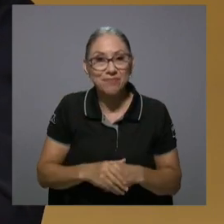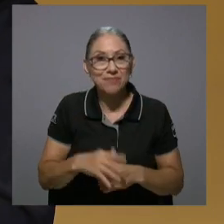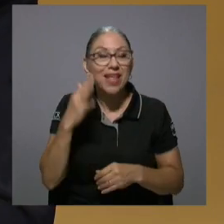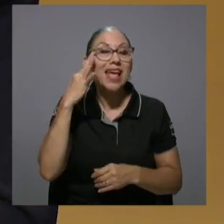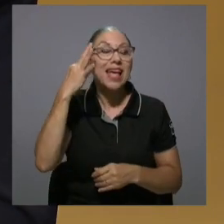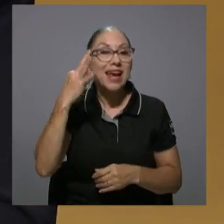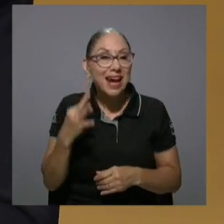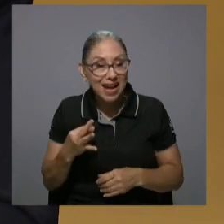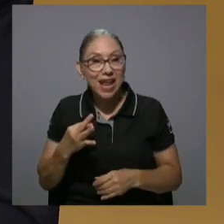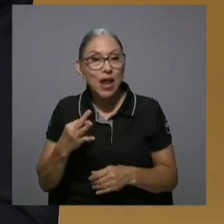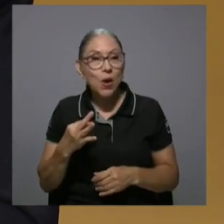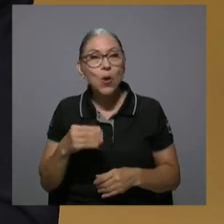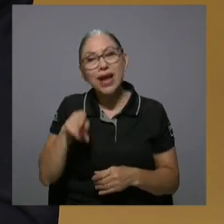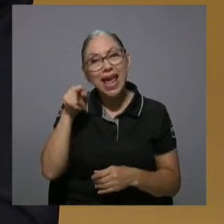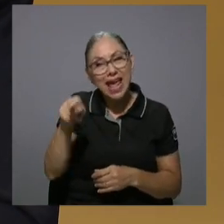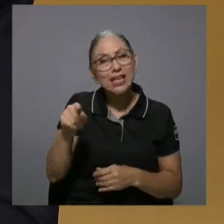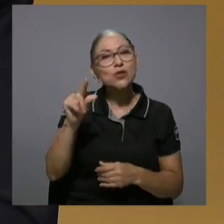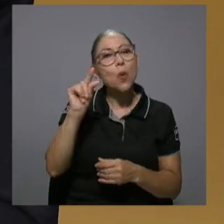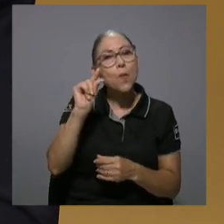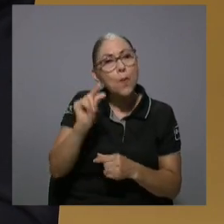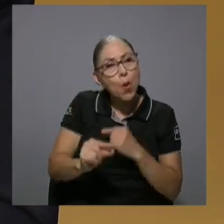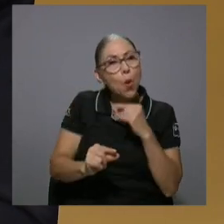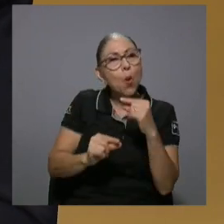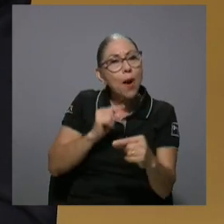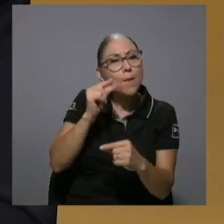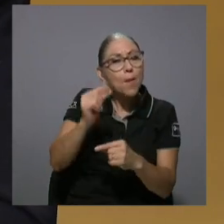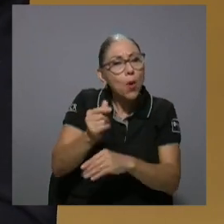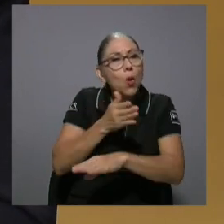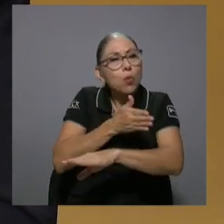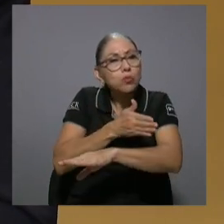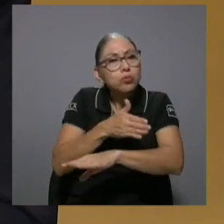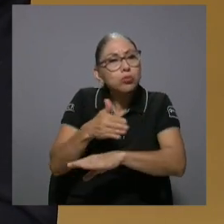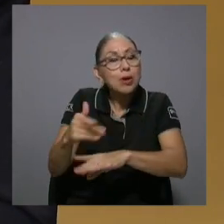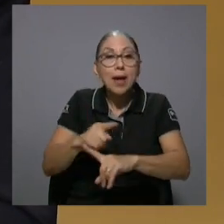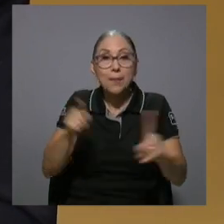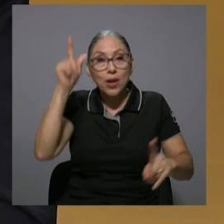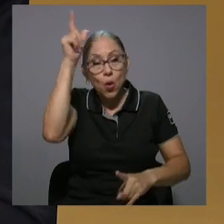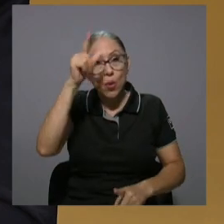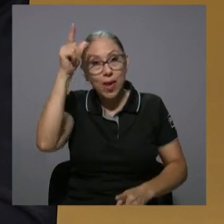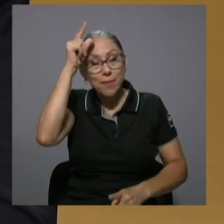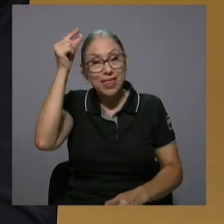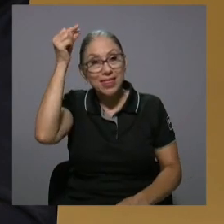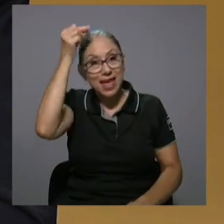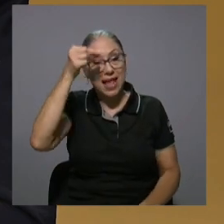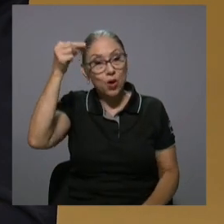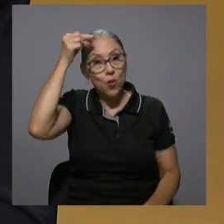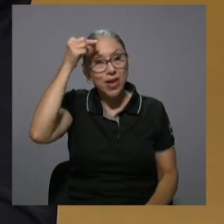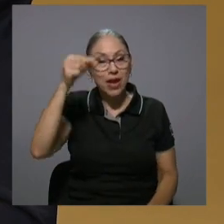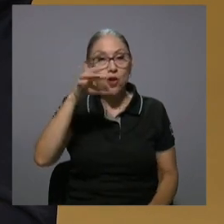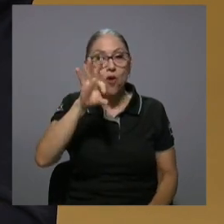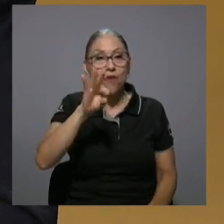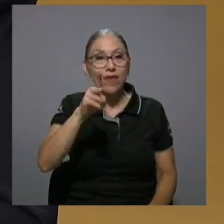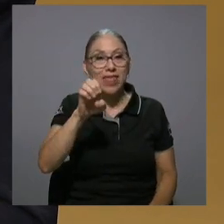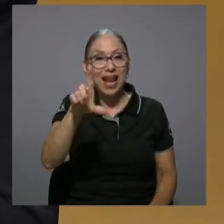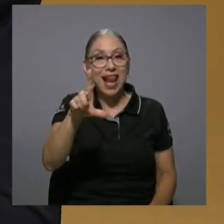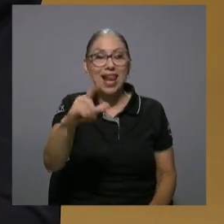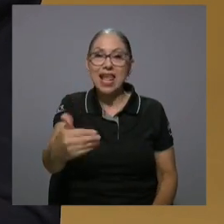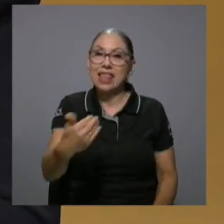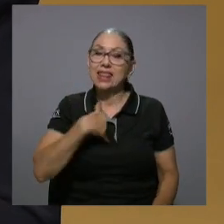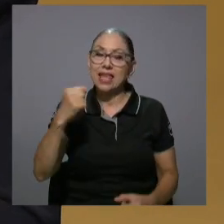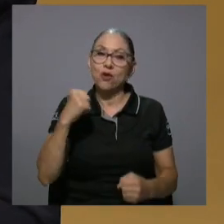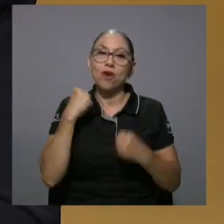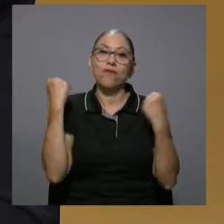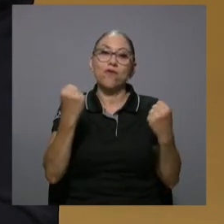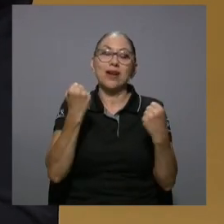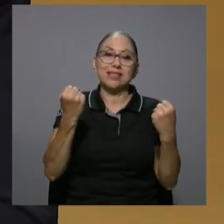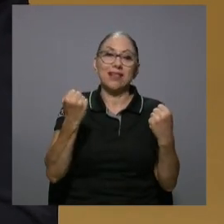reduciendo un poco a lo largo del tiempo, pero obviamente el gobierno federal tiene una gran fuerza y, digamos, desgraciadamente, por ejemplo,